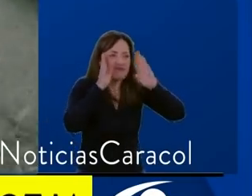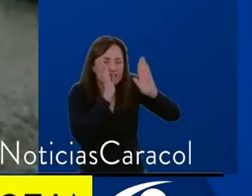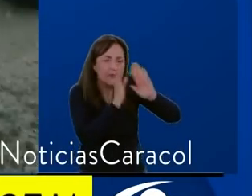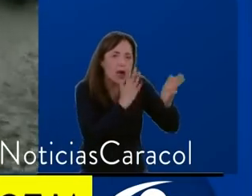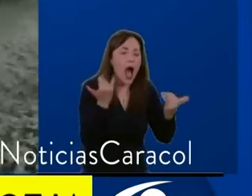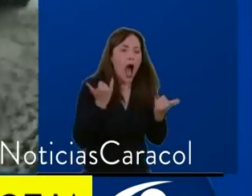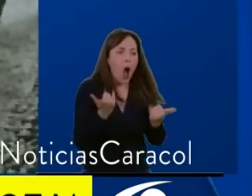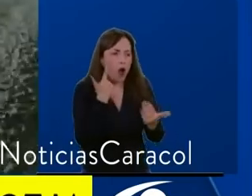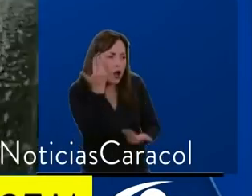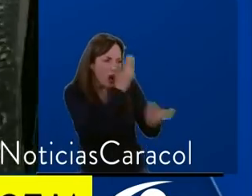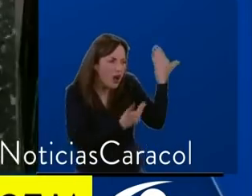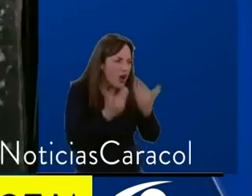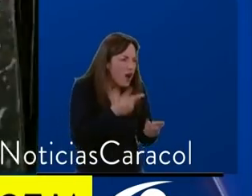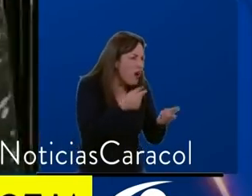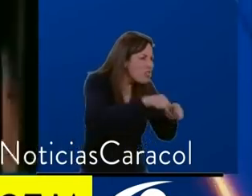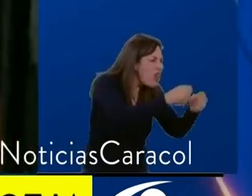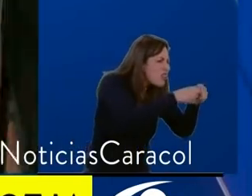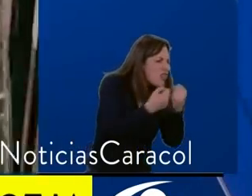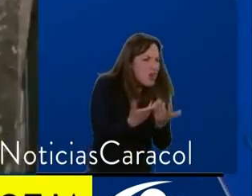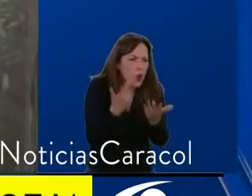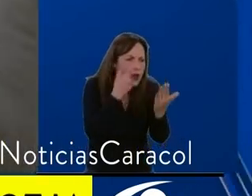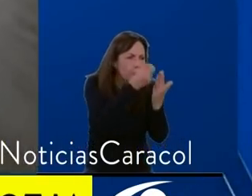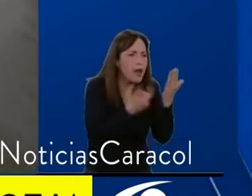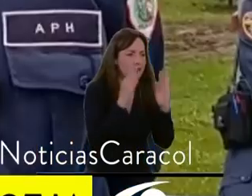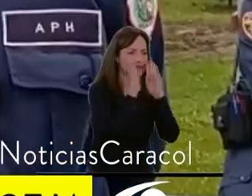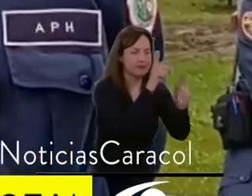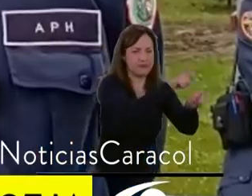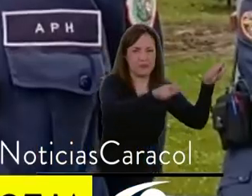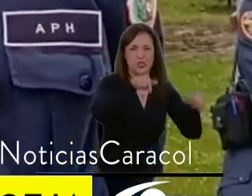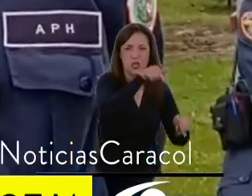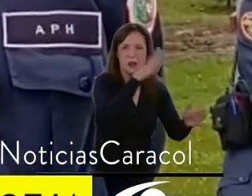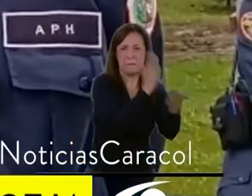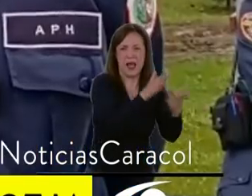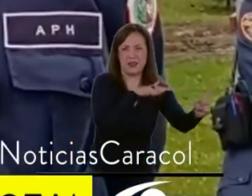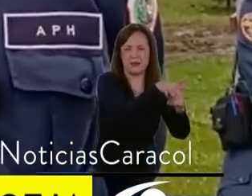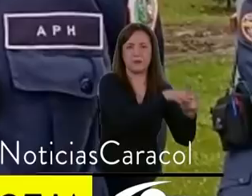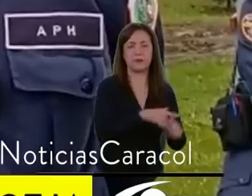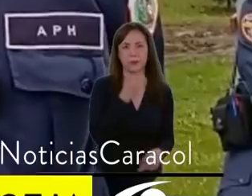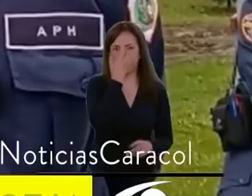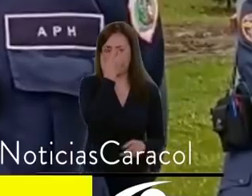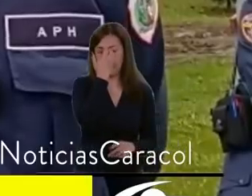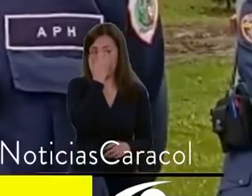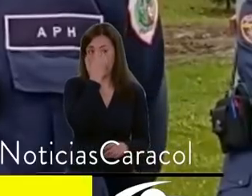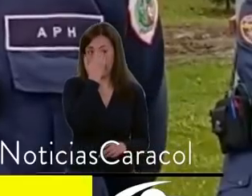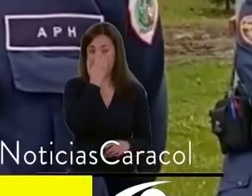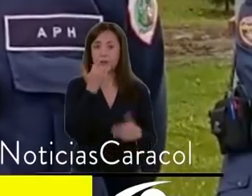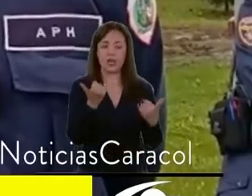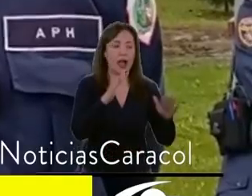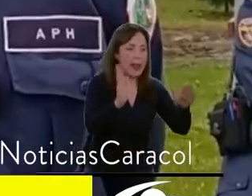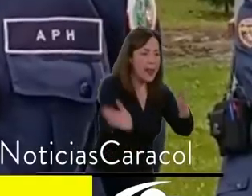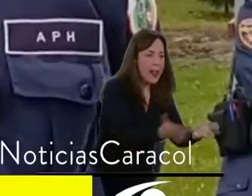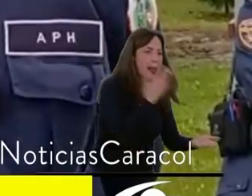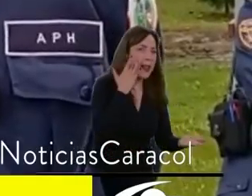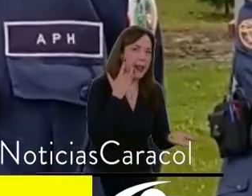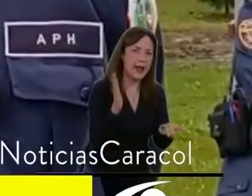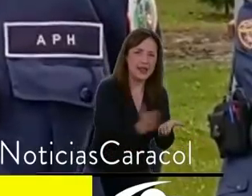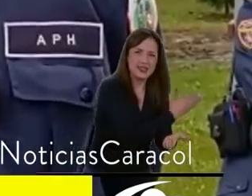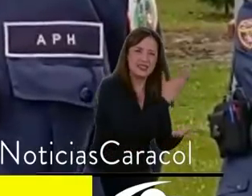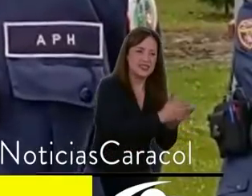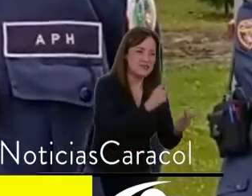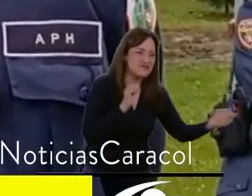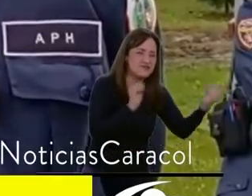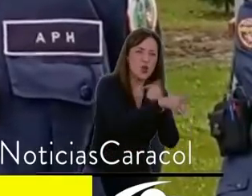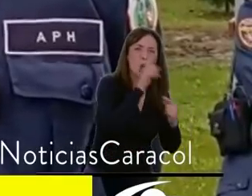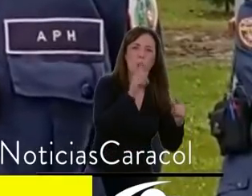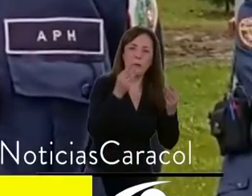para atender a las personas damnificadas. Se realiza la limpieza de algunas vías que quedaron con